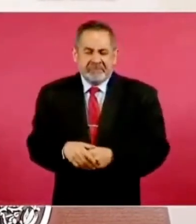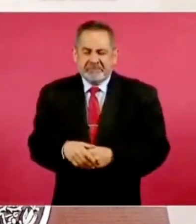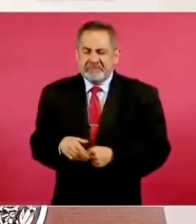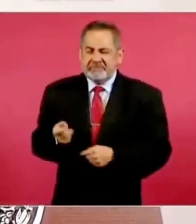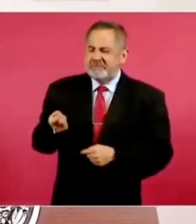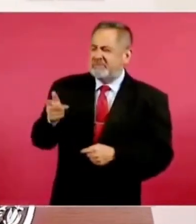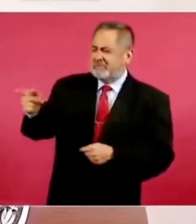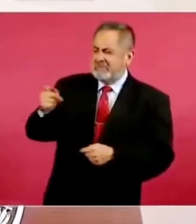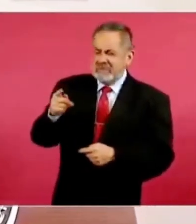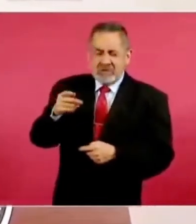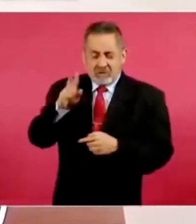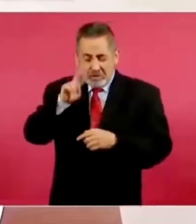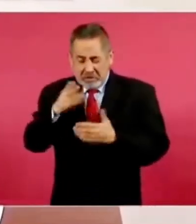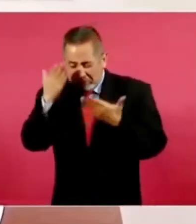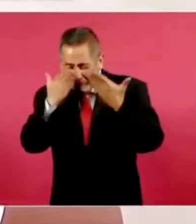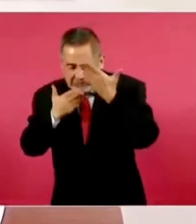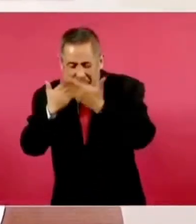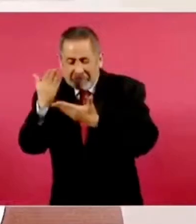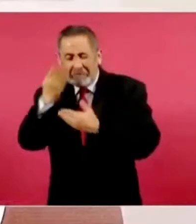escolástico sombrío,